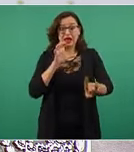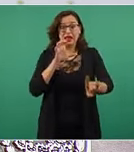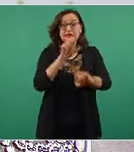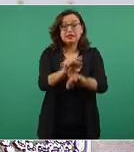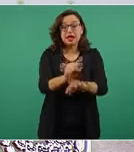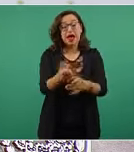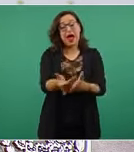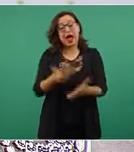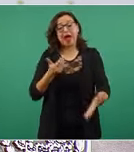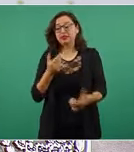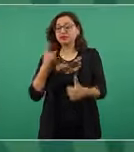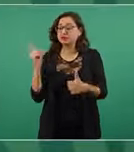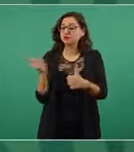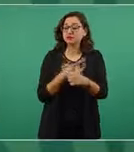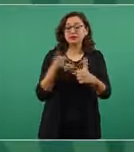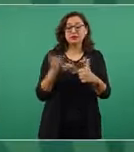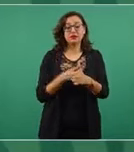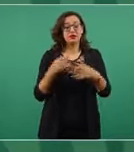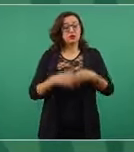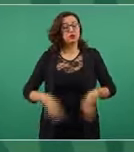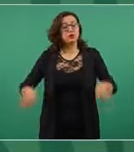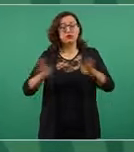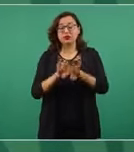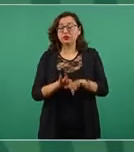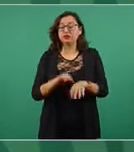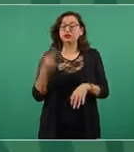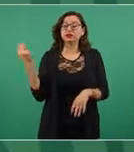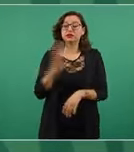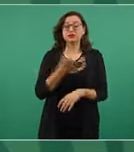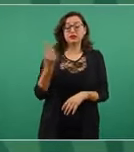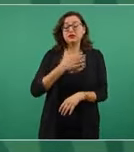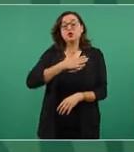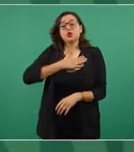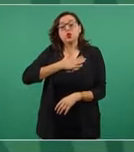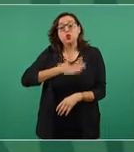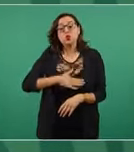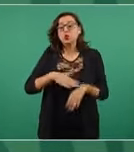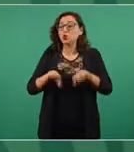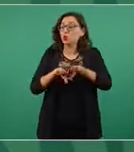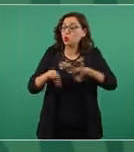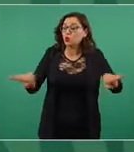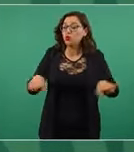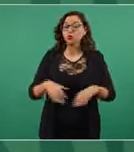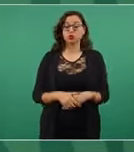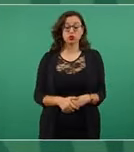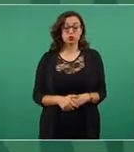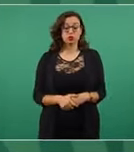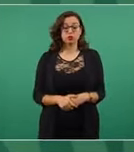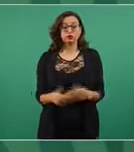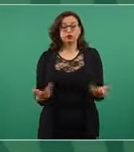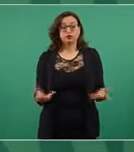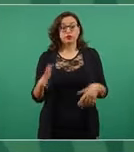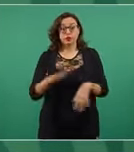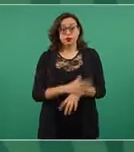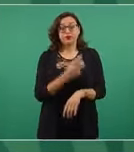esto no lo entienden los conservadores. Por eso un partido